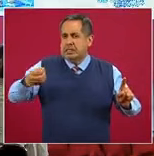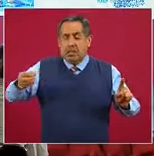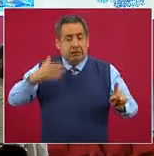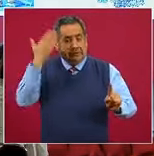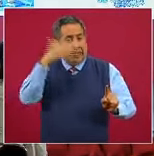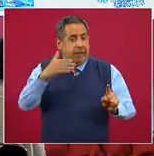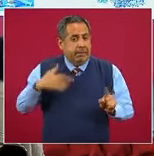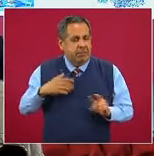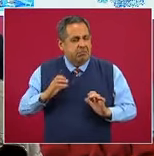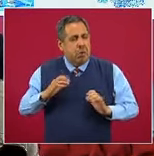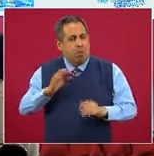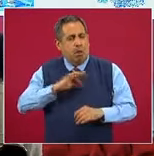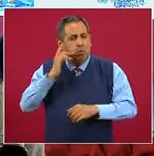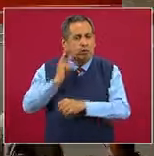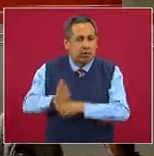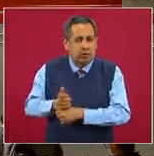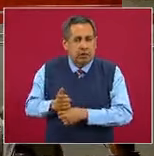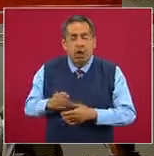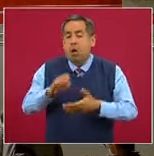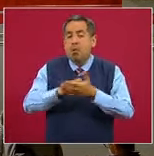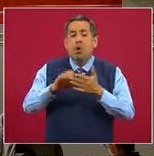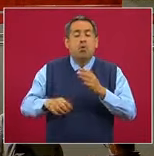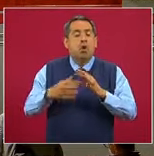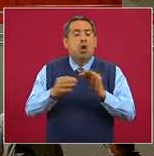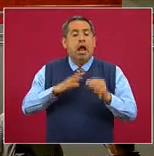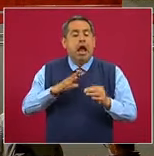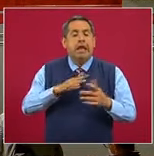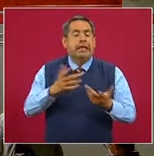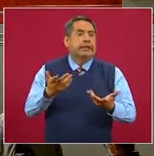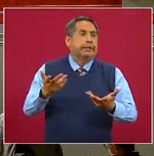utilizado las herramientas